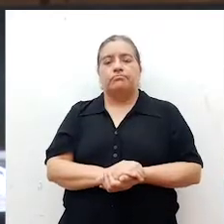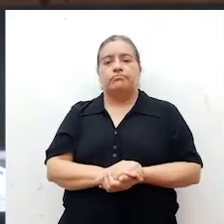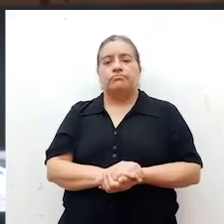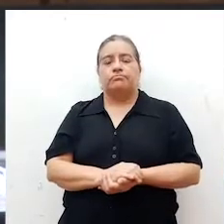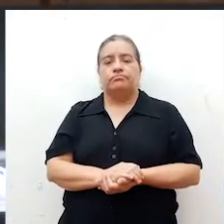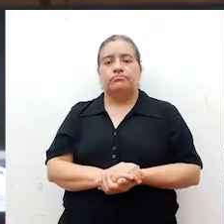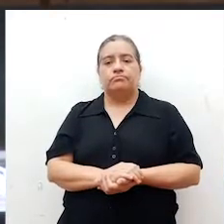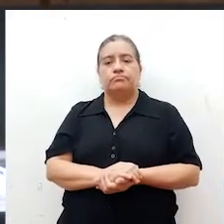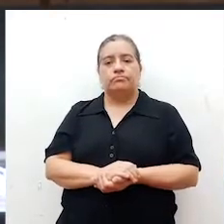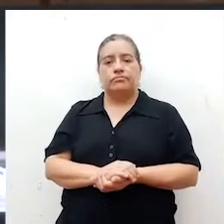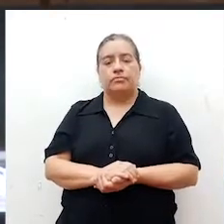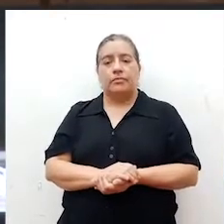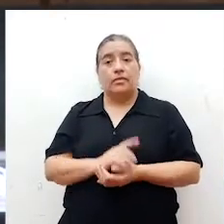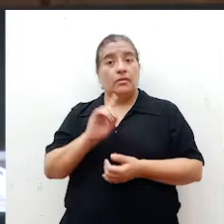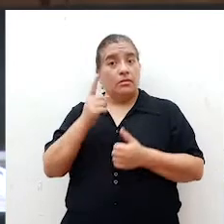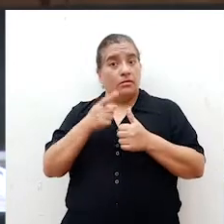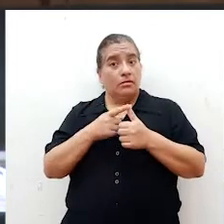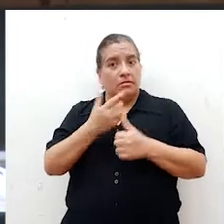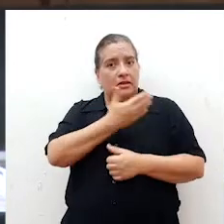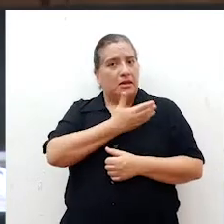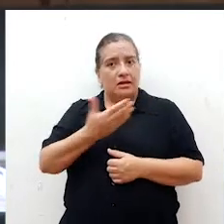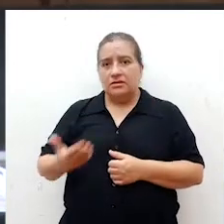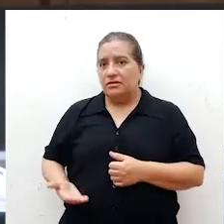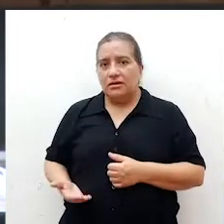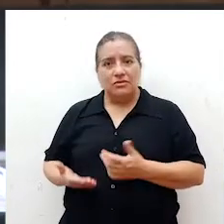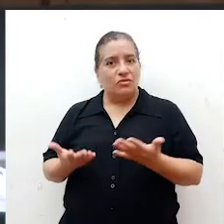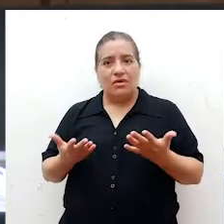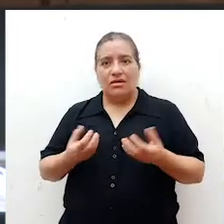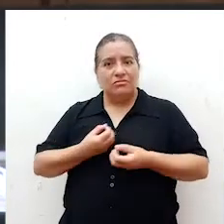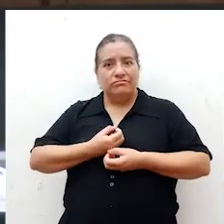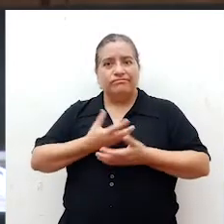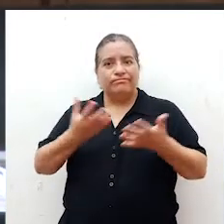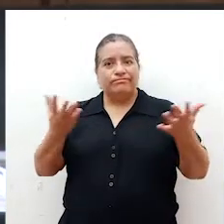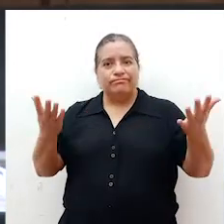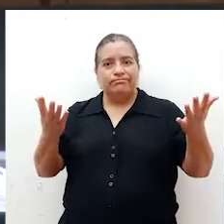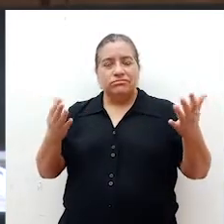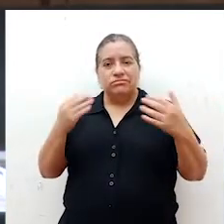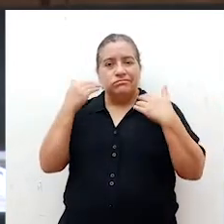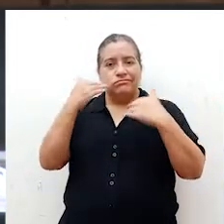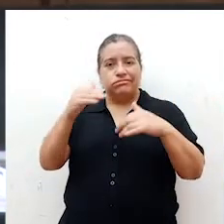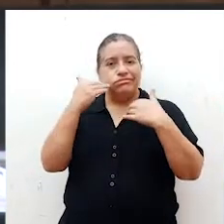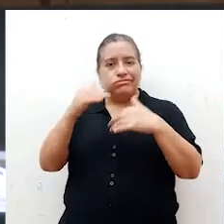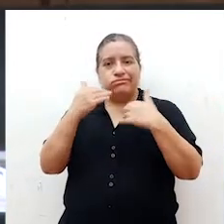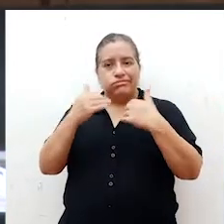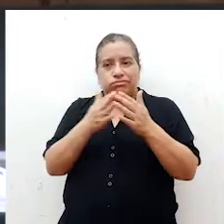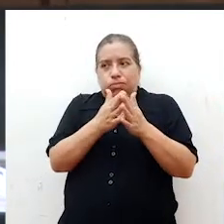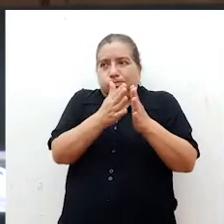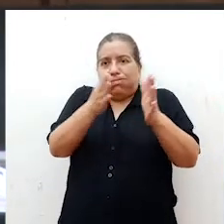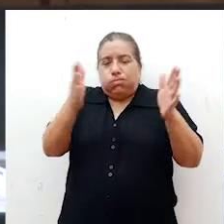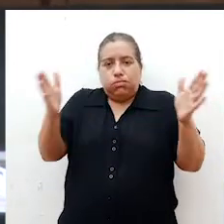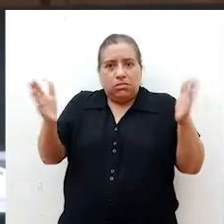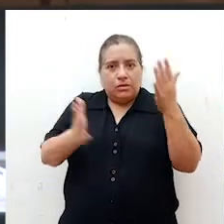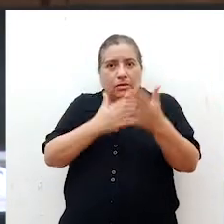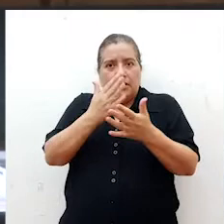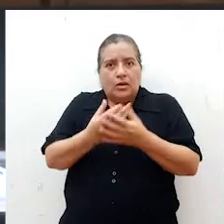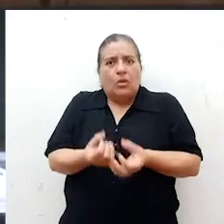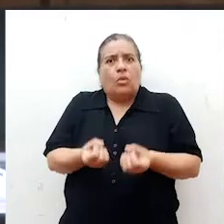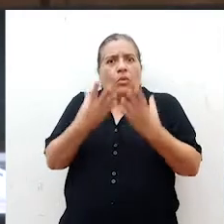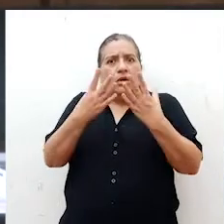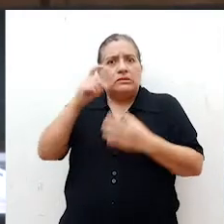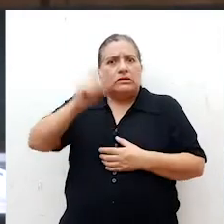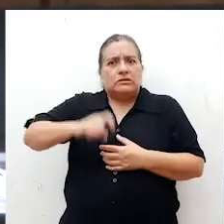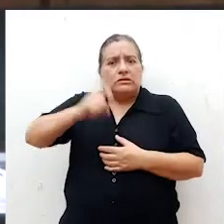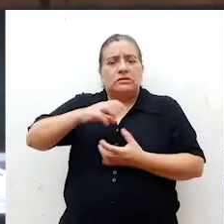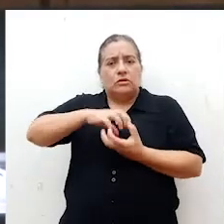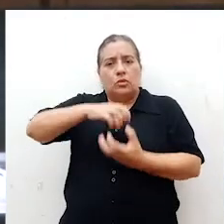le voy a decir por qué terminaron en las clínicas privadas. Primero, porque el Estado no tuvo capacidad de cobertura. El Estado no